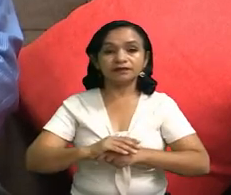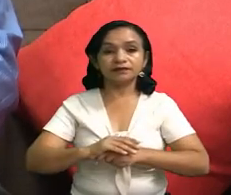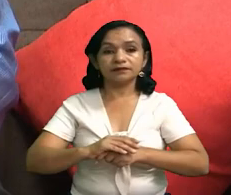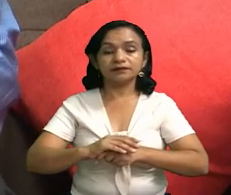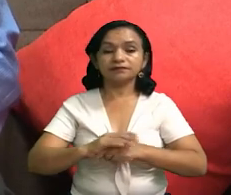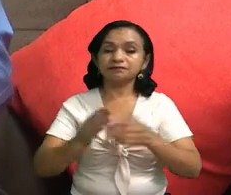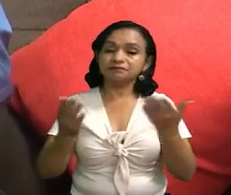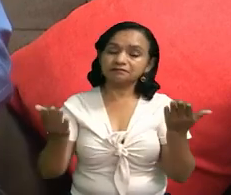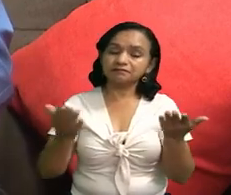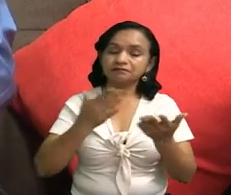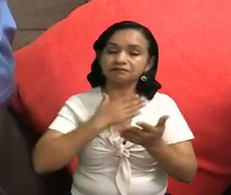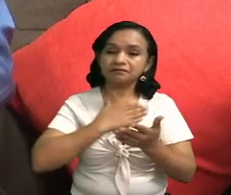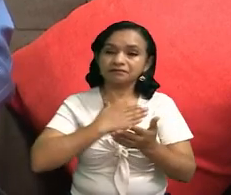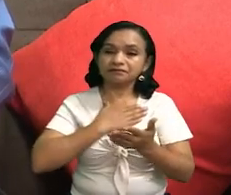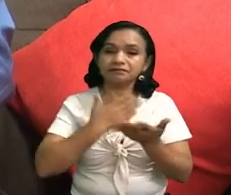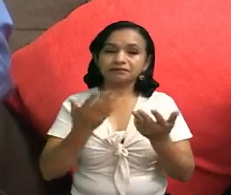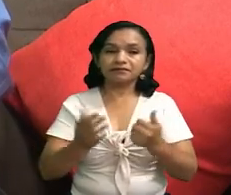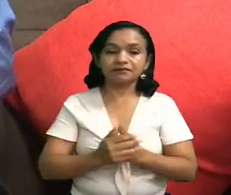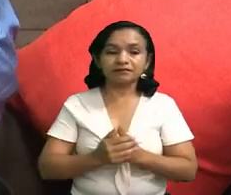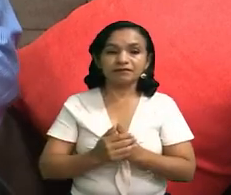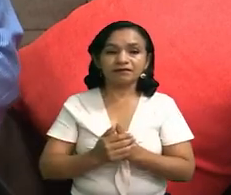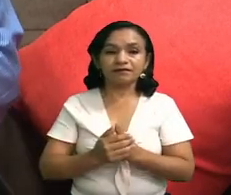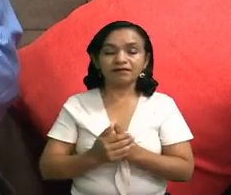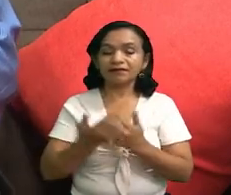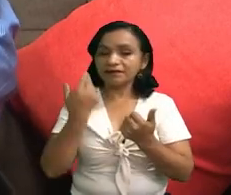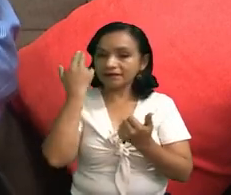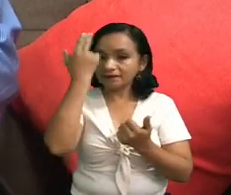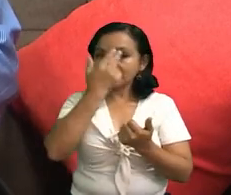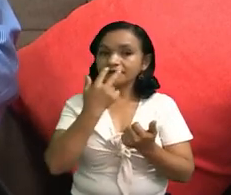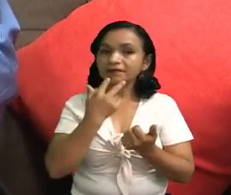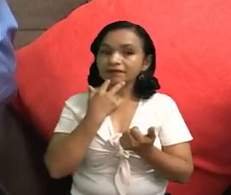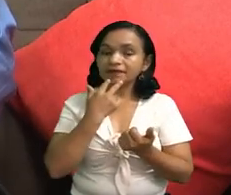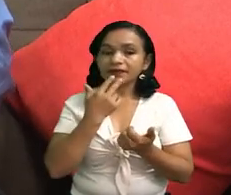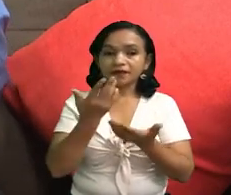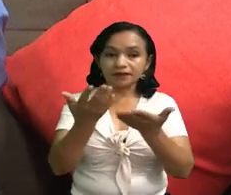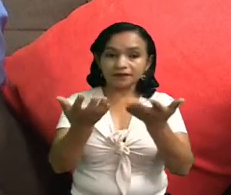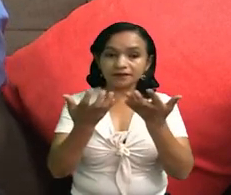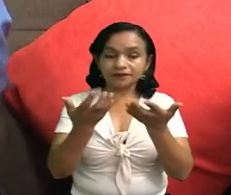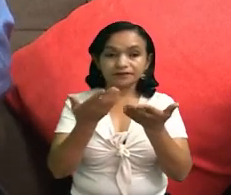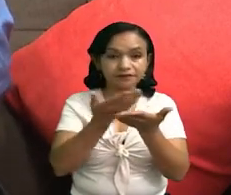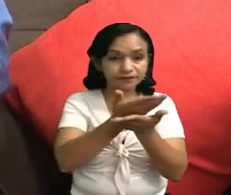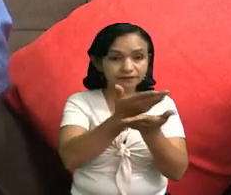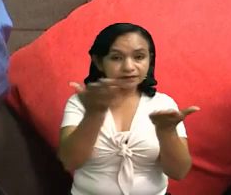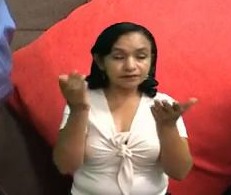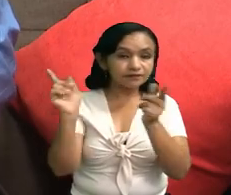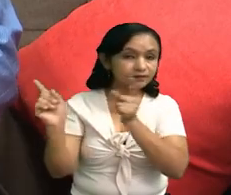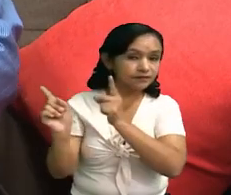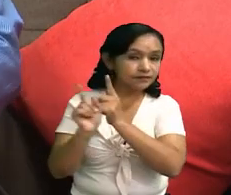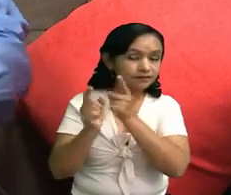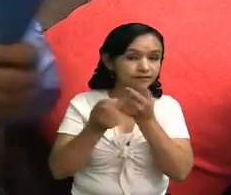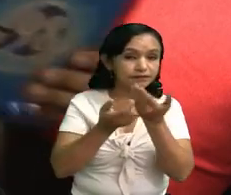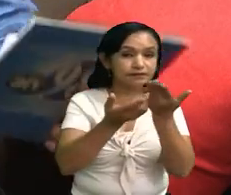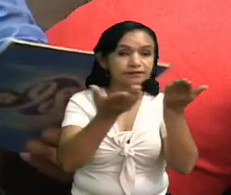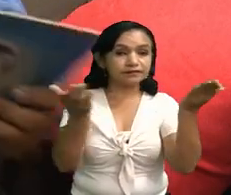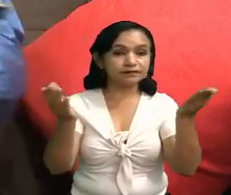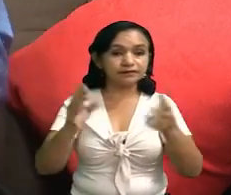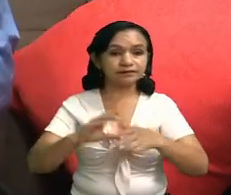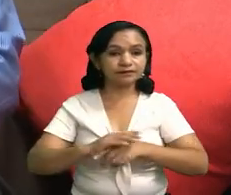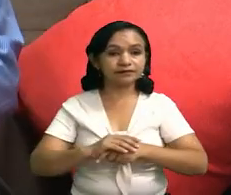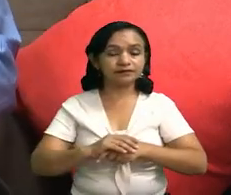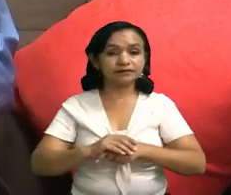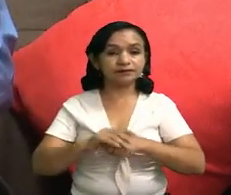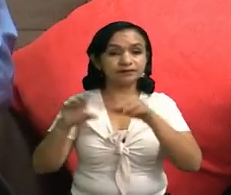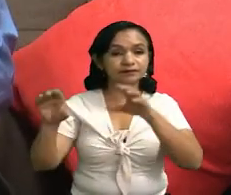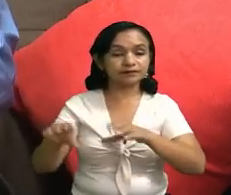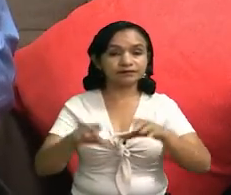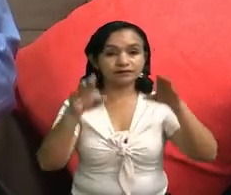de mi parte no tengo por ahora nada más que consultarle, sin embargo, si usted quisiera compartir algún mensaje a propósito también de esta